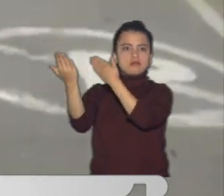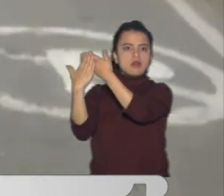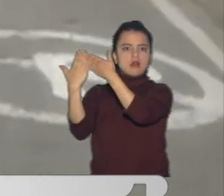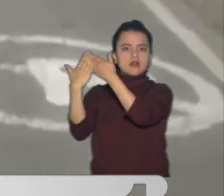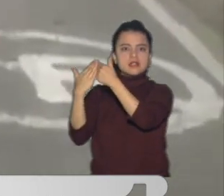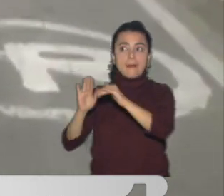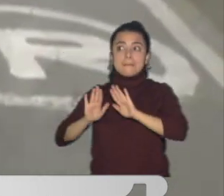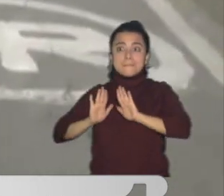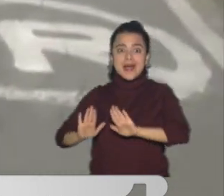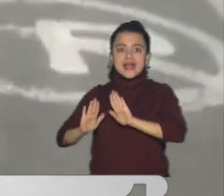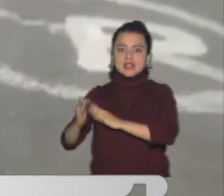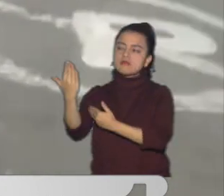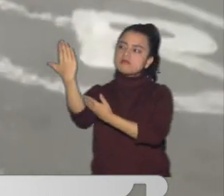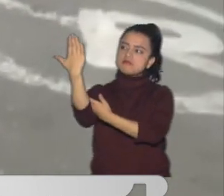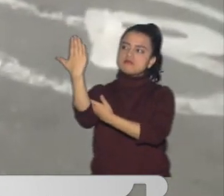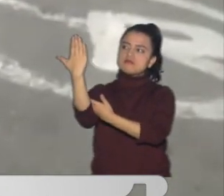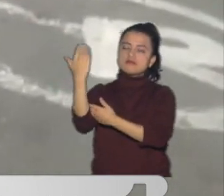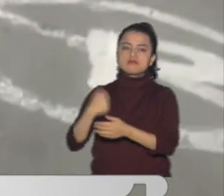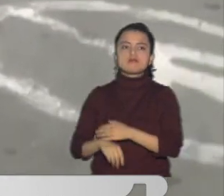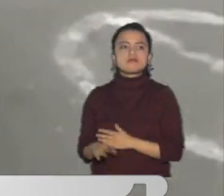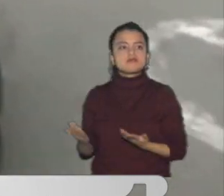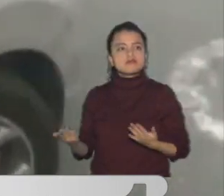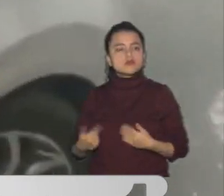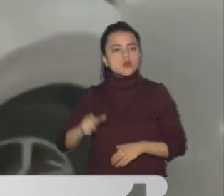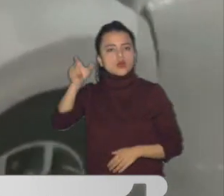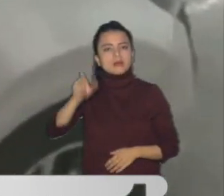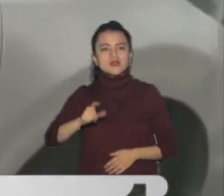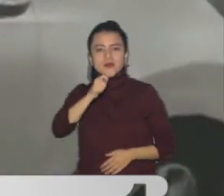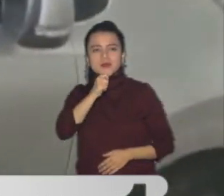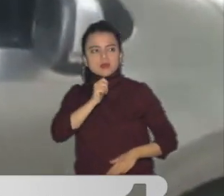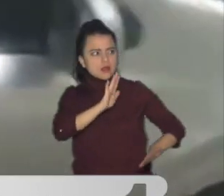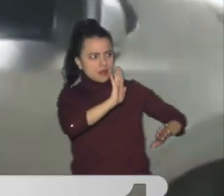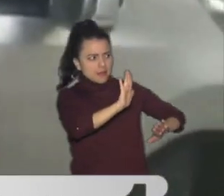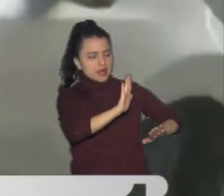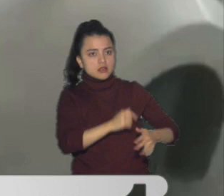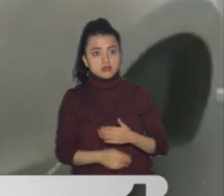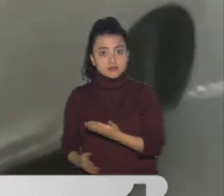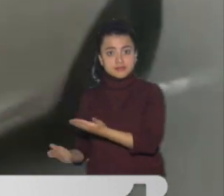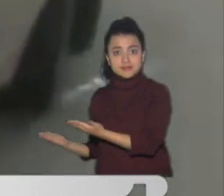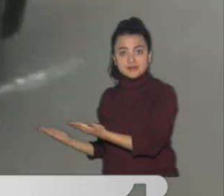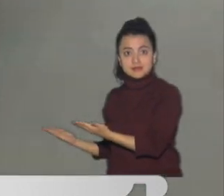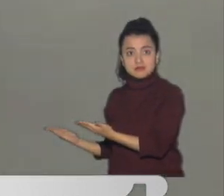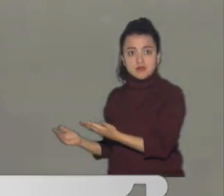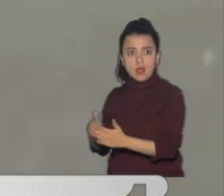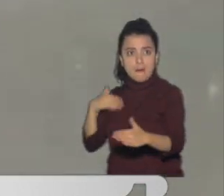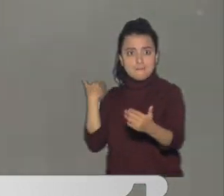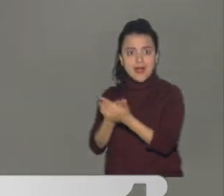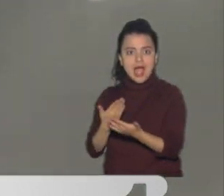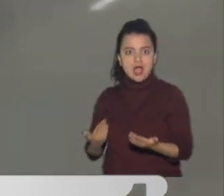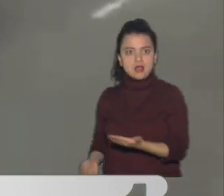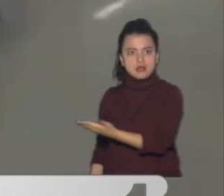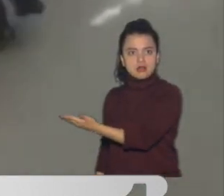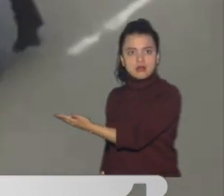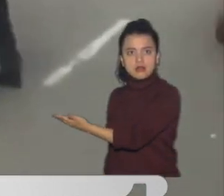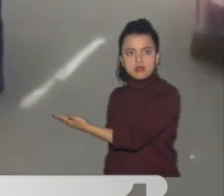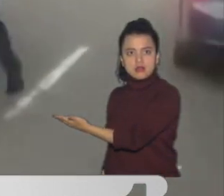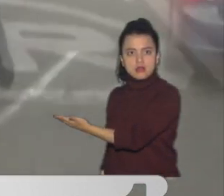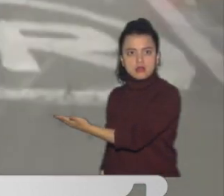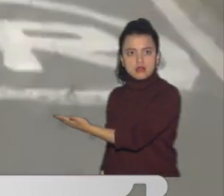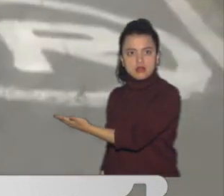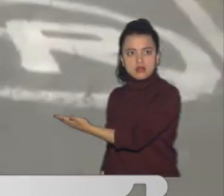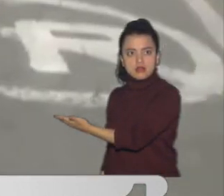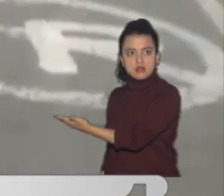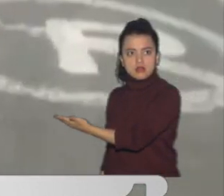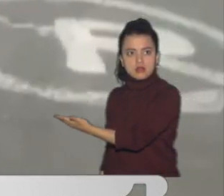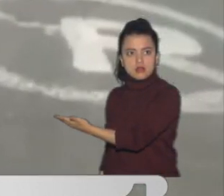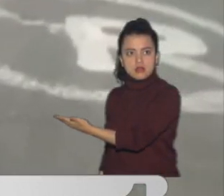movilidad en el centro de Cali. Y por poco lo arrolla en video, ustedes lo están observando, ahí está la matrícula del vehículo para que